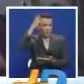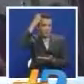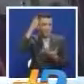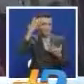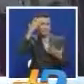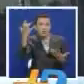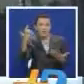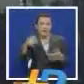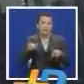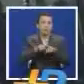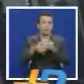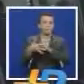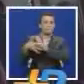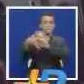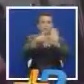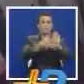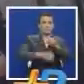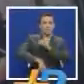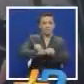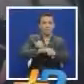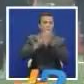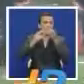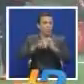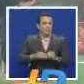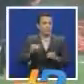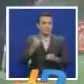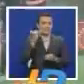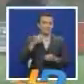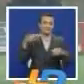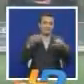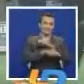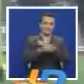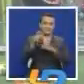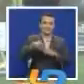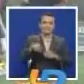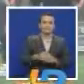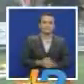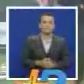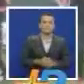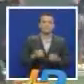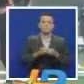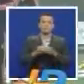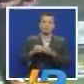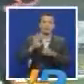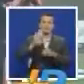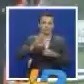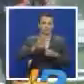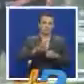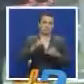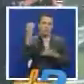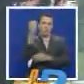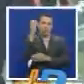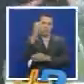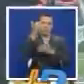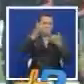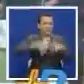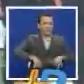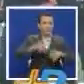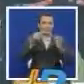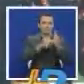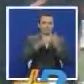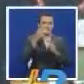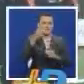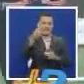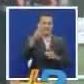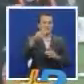a proponer nuestro fútbol y a ganar. Este será el último partido de preparación que juegue por este año la selección. Solo hasta marzo